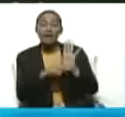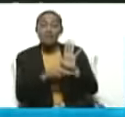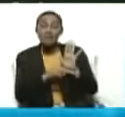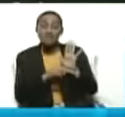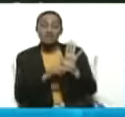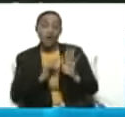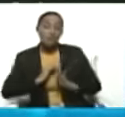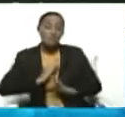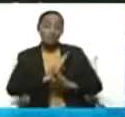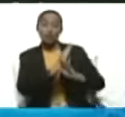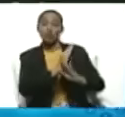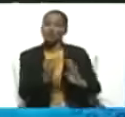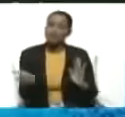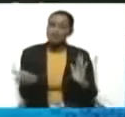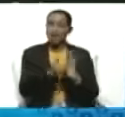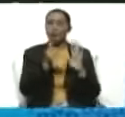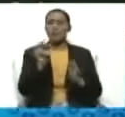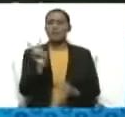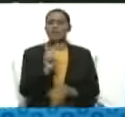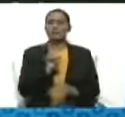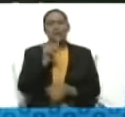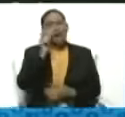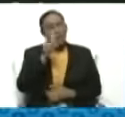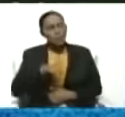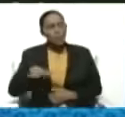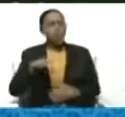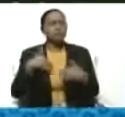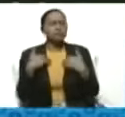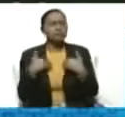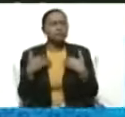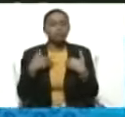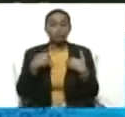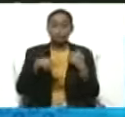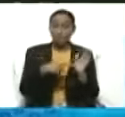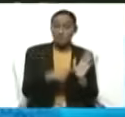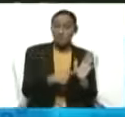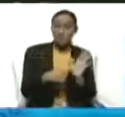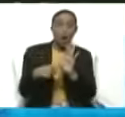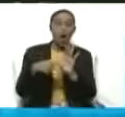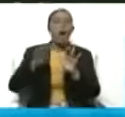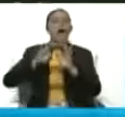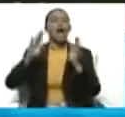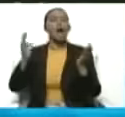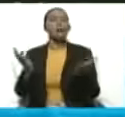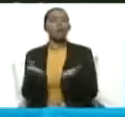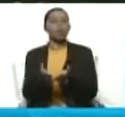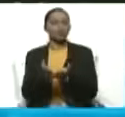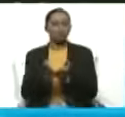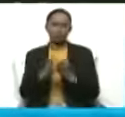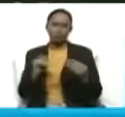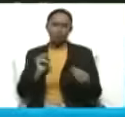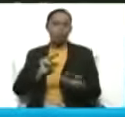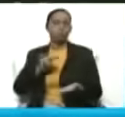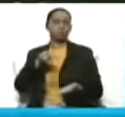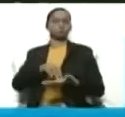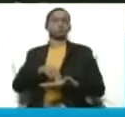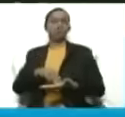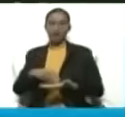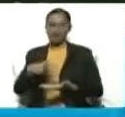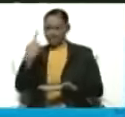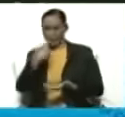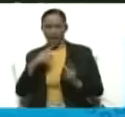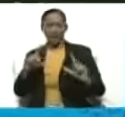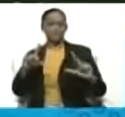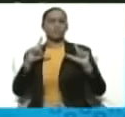este pueblo no se ha rendido. Y debemos demostrarle al mundo que a pesar de esas medidas, levantamos nuestra voz, nuestra cara y nuestro voto